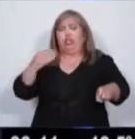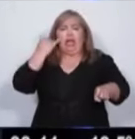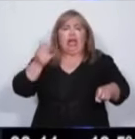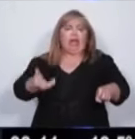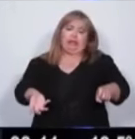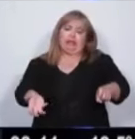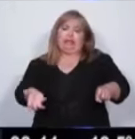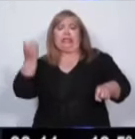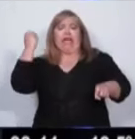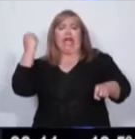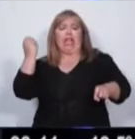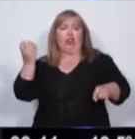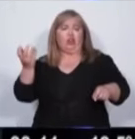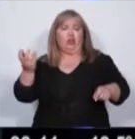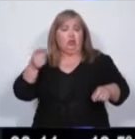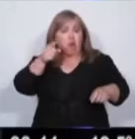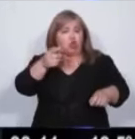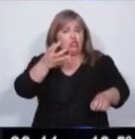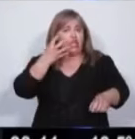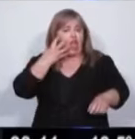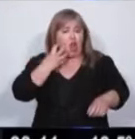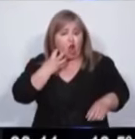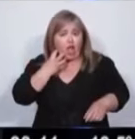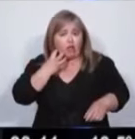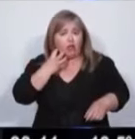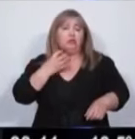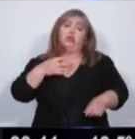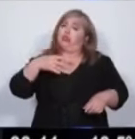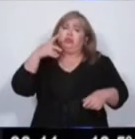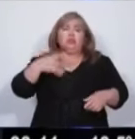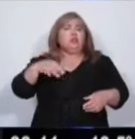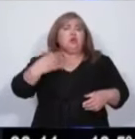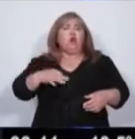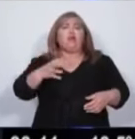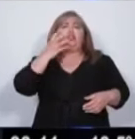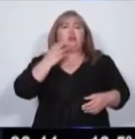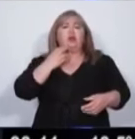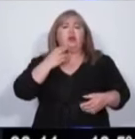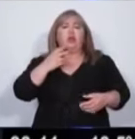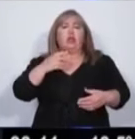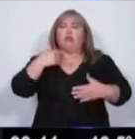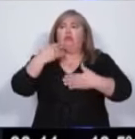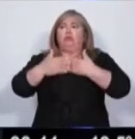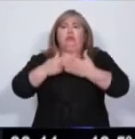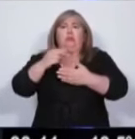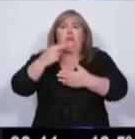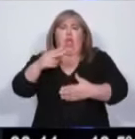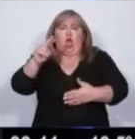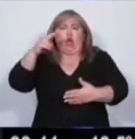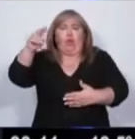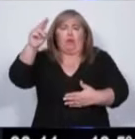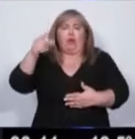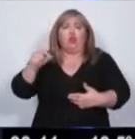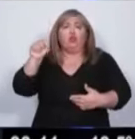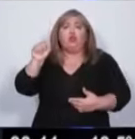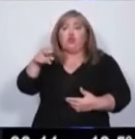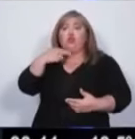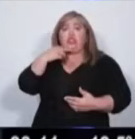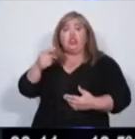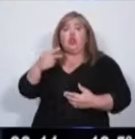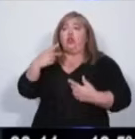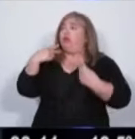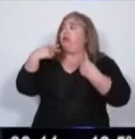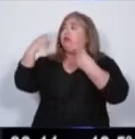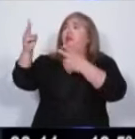estás enojado, porque la verdad te tenés que estar enojado, cada vez te va peor, tus hijos se van del país, ¿cómo no vas a sacarlos a